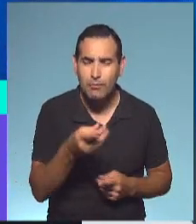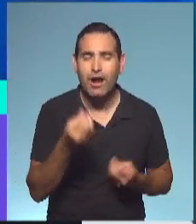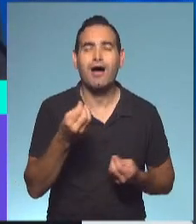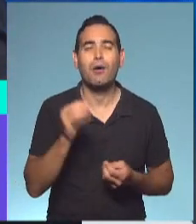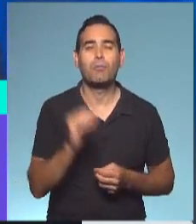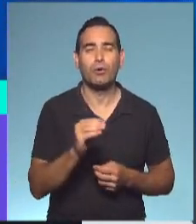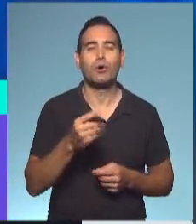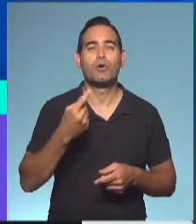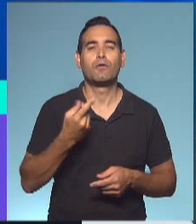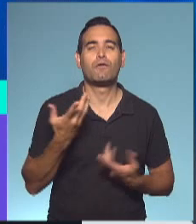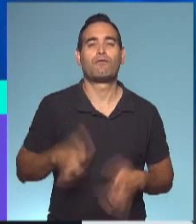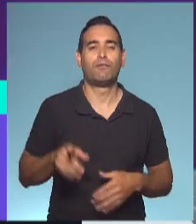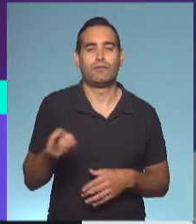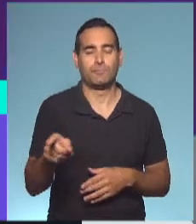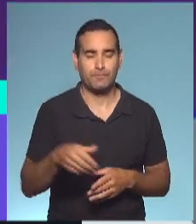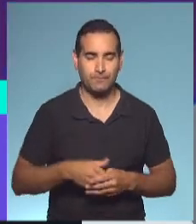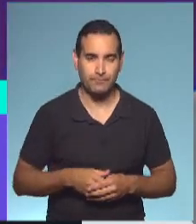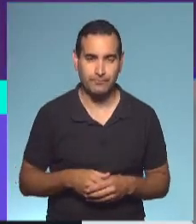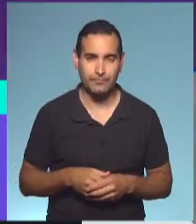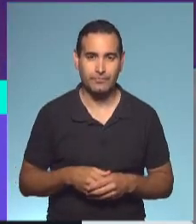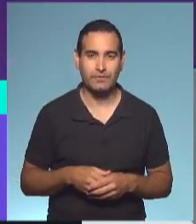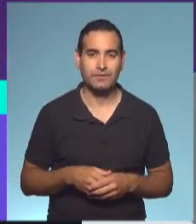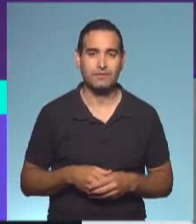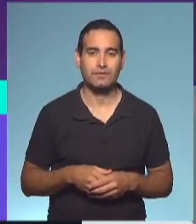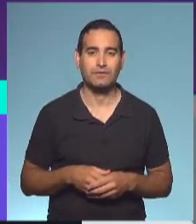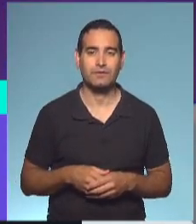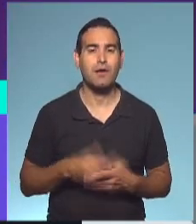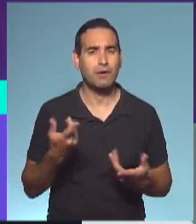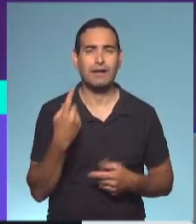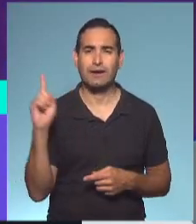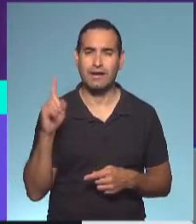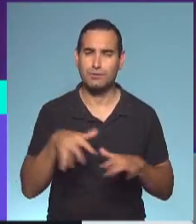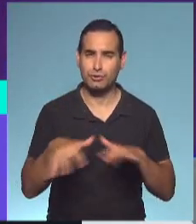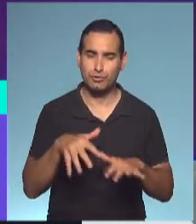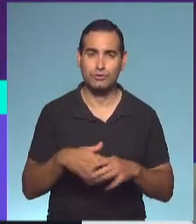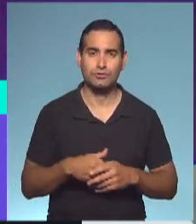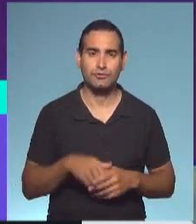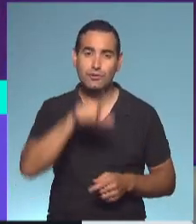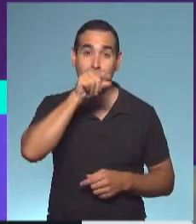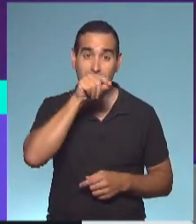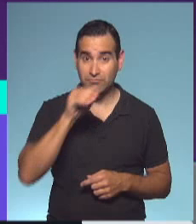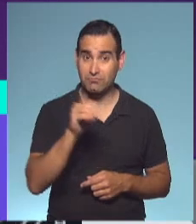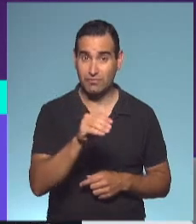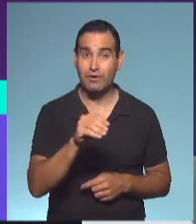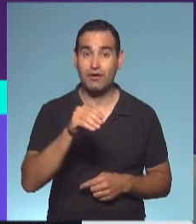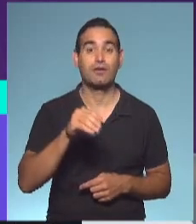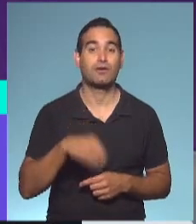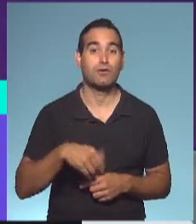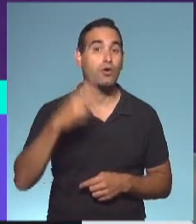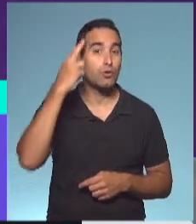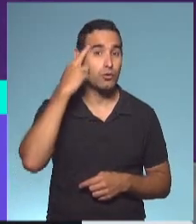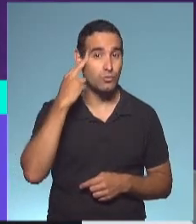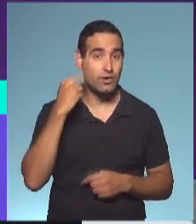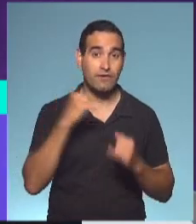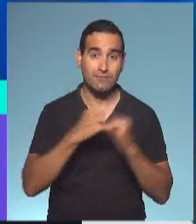lo que significaba para el hincha de Boca. Pero es una situación rara, ¿por qué? Te puedo mostrar un tuit de él desde las 9 y 28 de